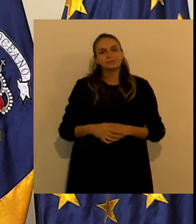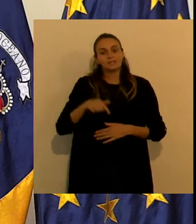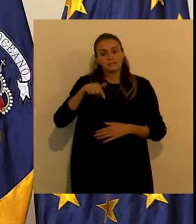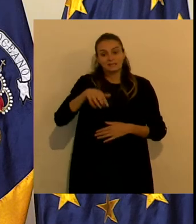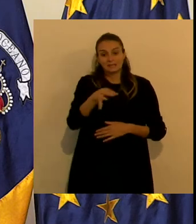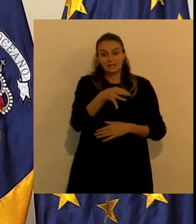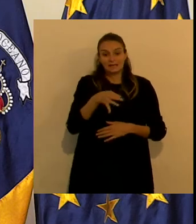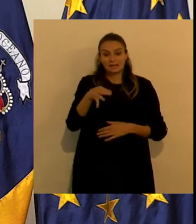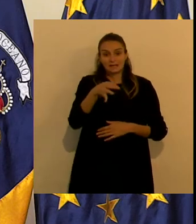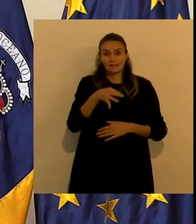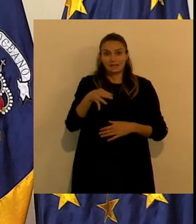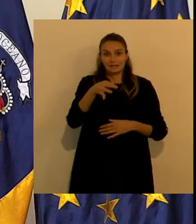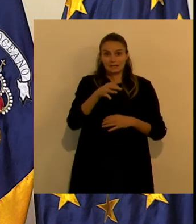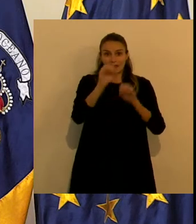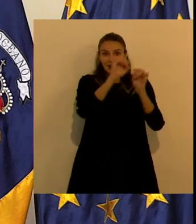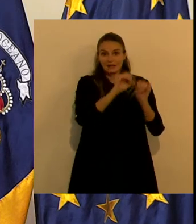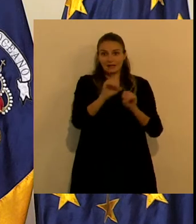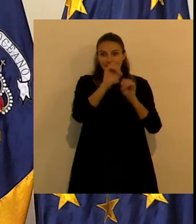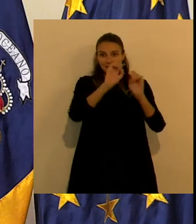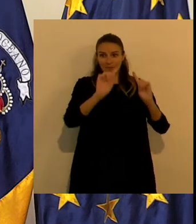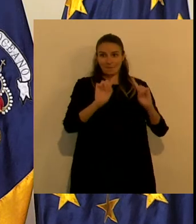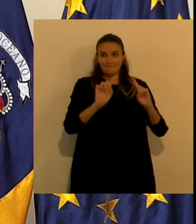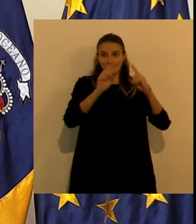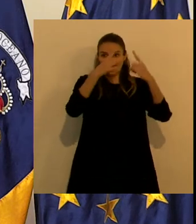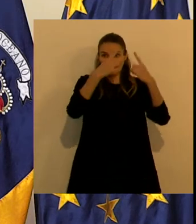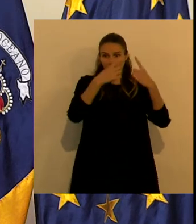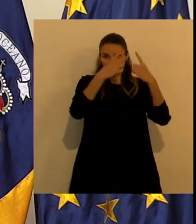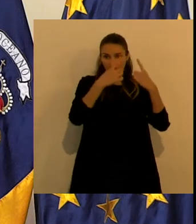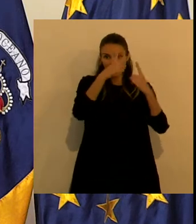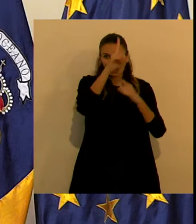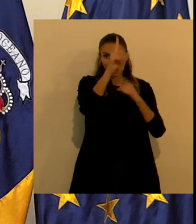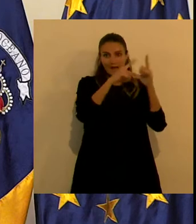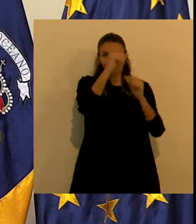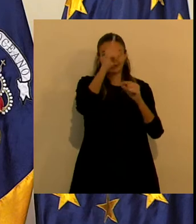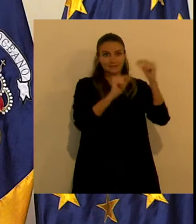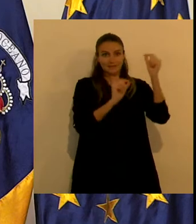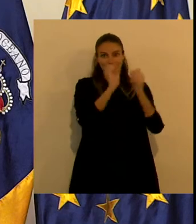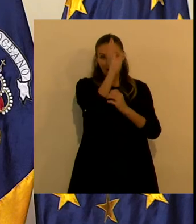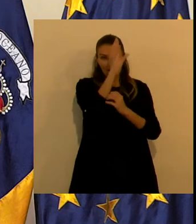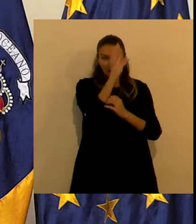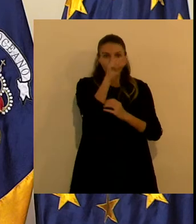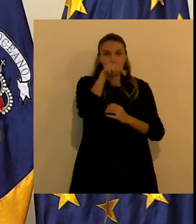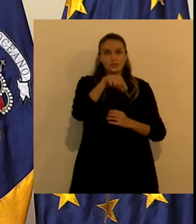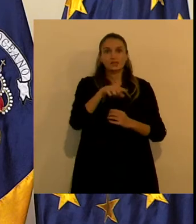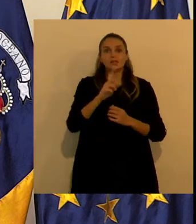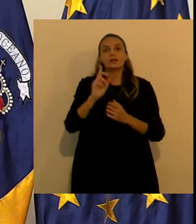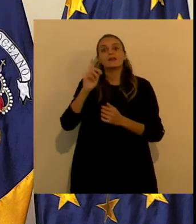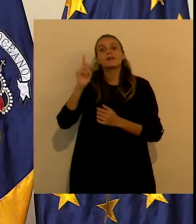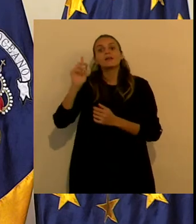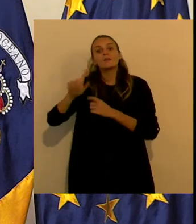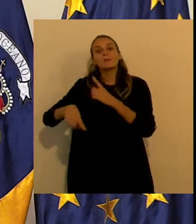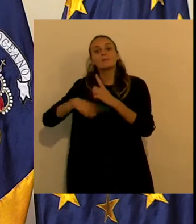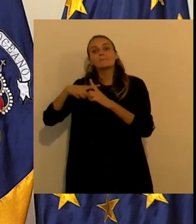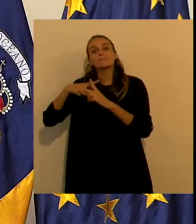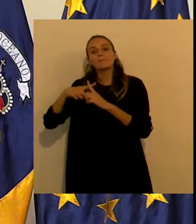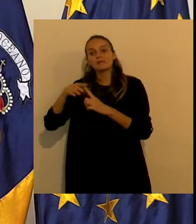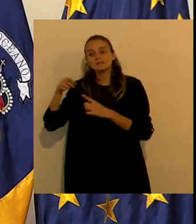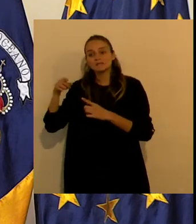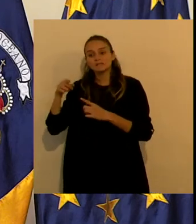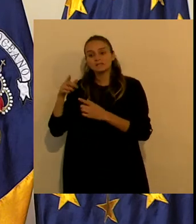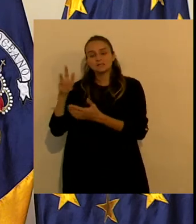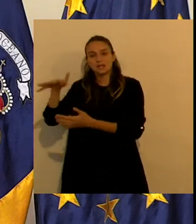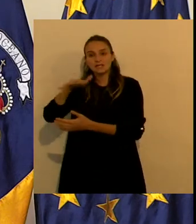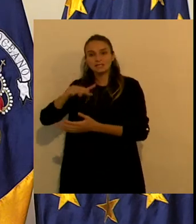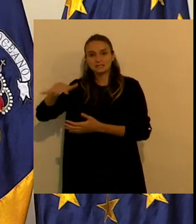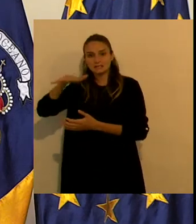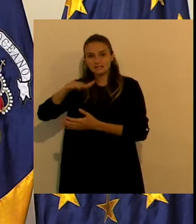reserva Starlight del mundo y que fue reconocida en 2012 como destino turístico Starlight.